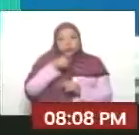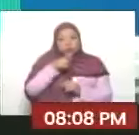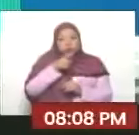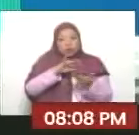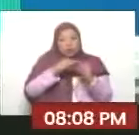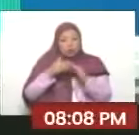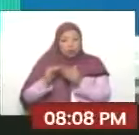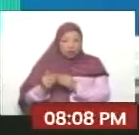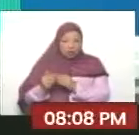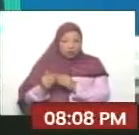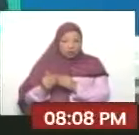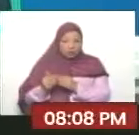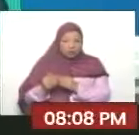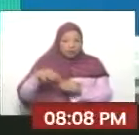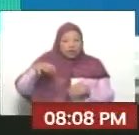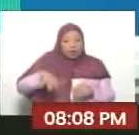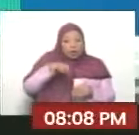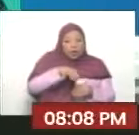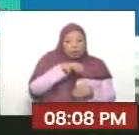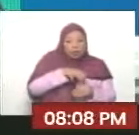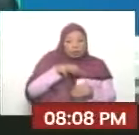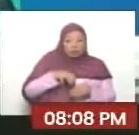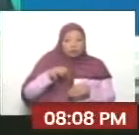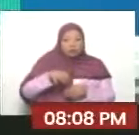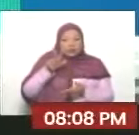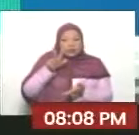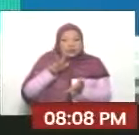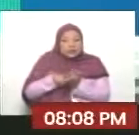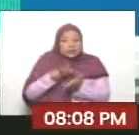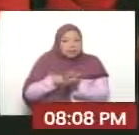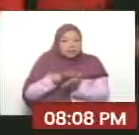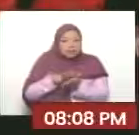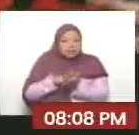comunal, nacional. ¡Aprobado!